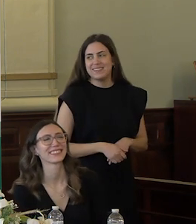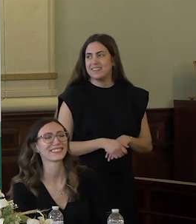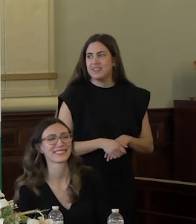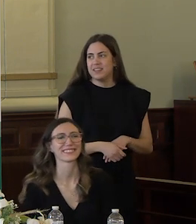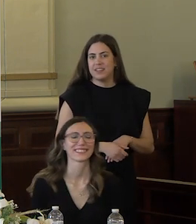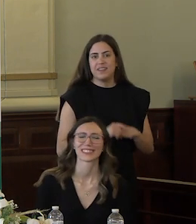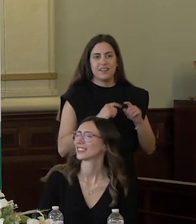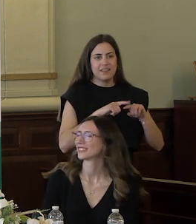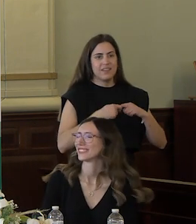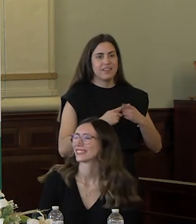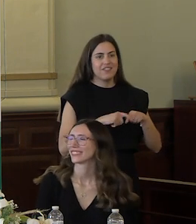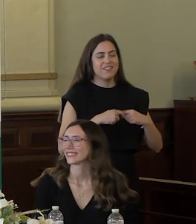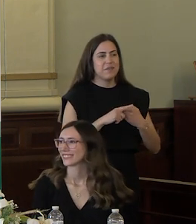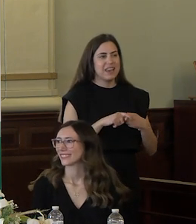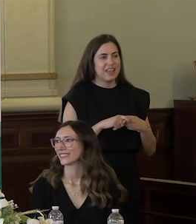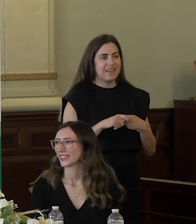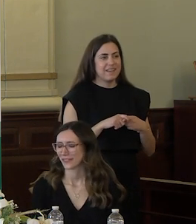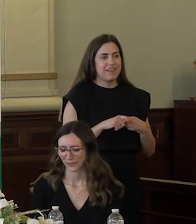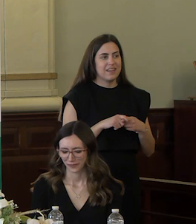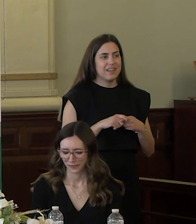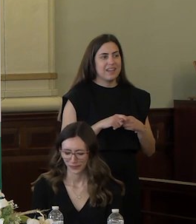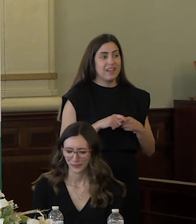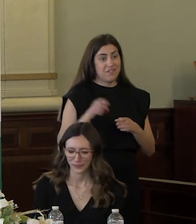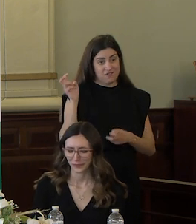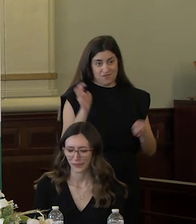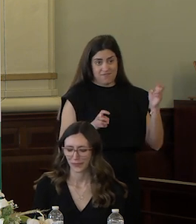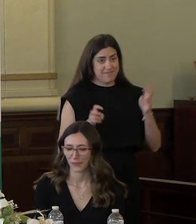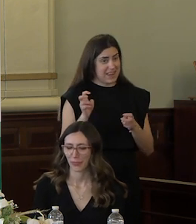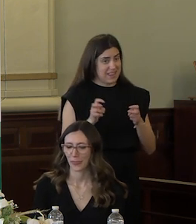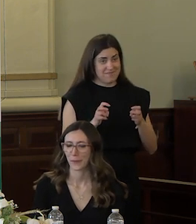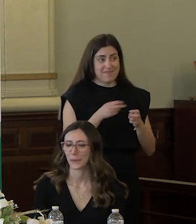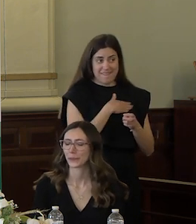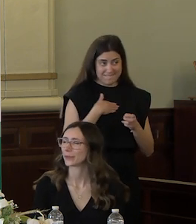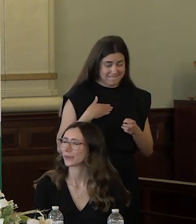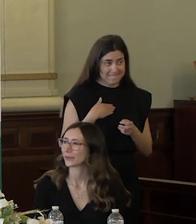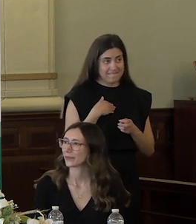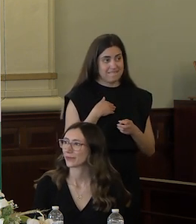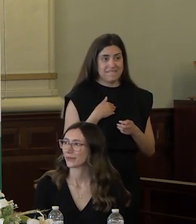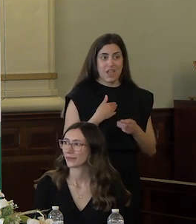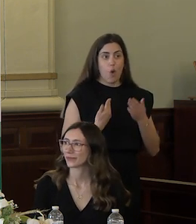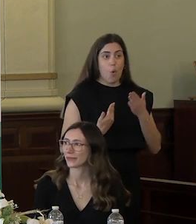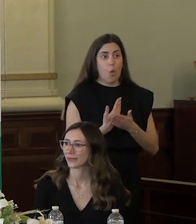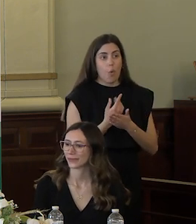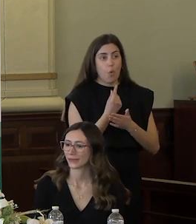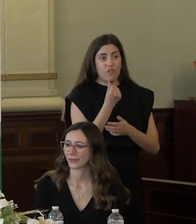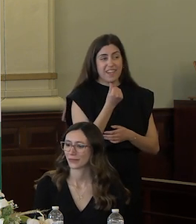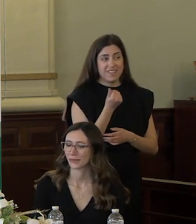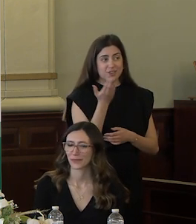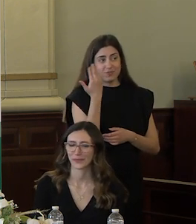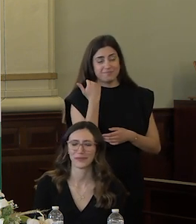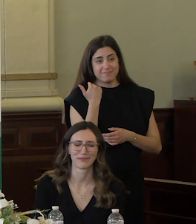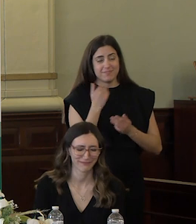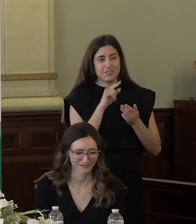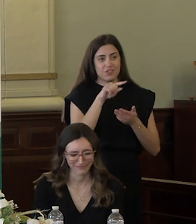La familia ha querido venir a acompañarte, Iris, y hace 24 horas hablábamos de ello y ella